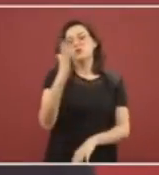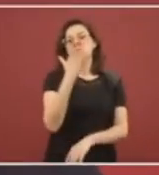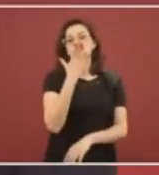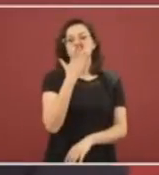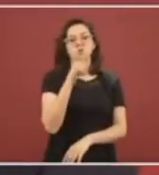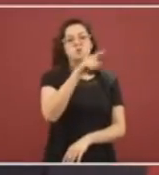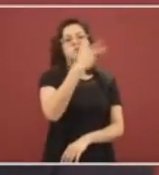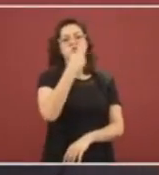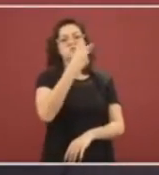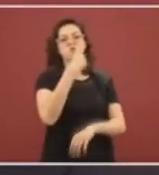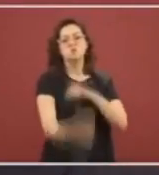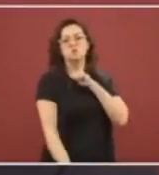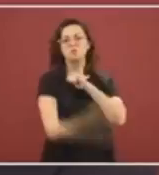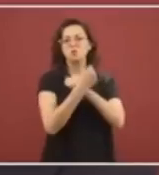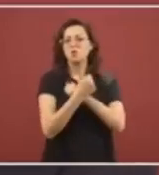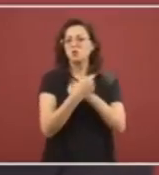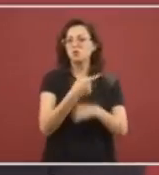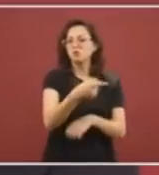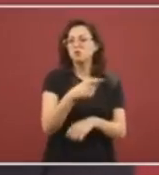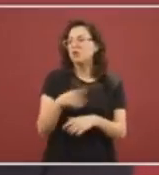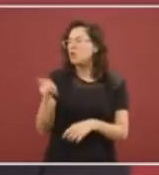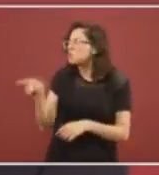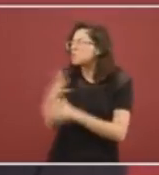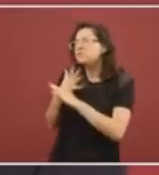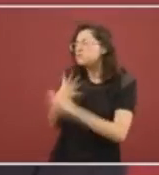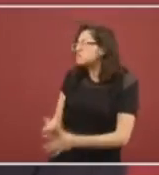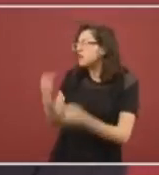y fue algo que dije hace como una semana.